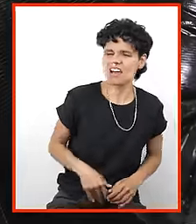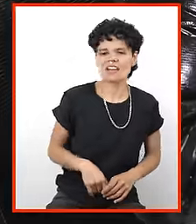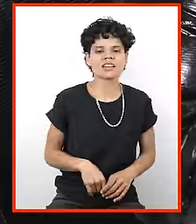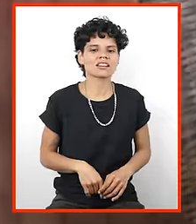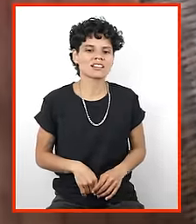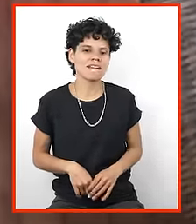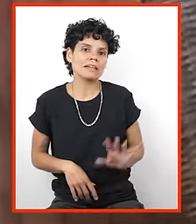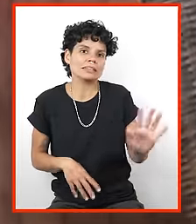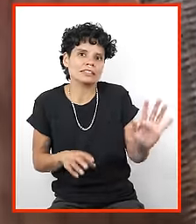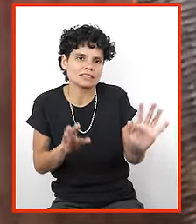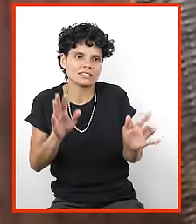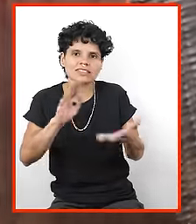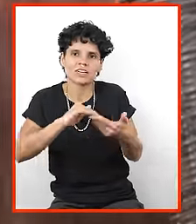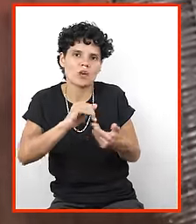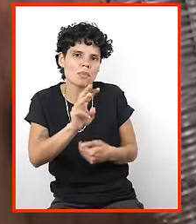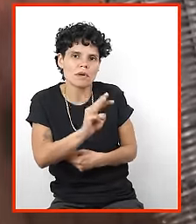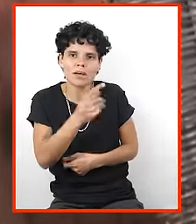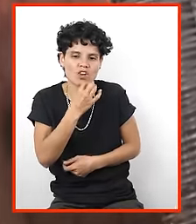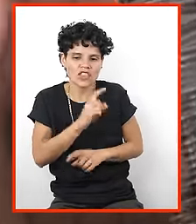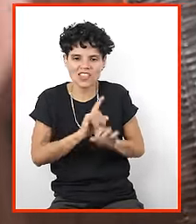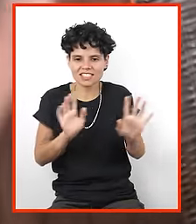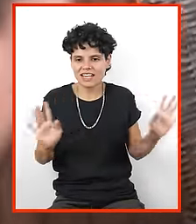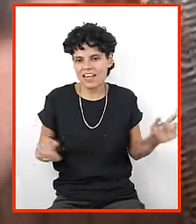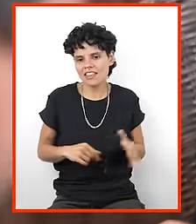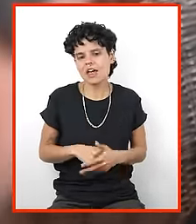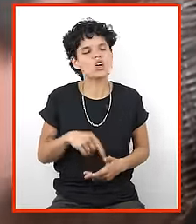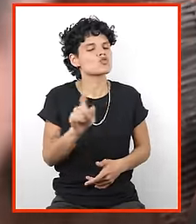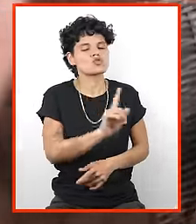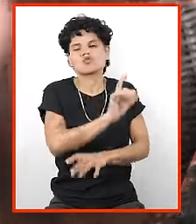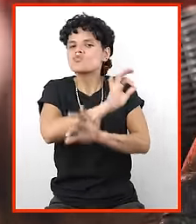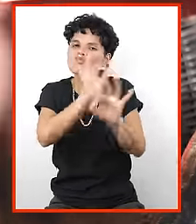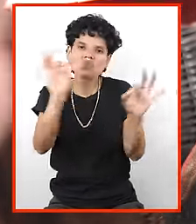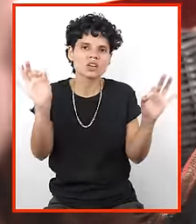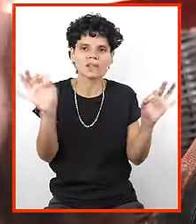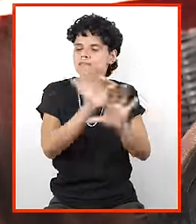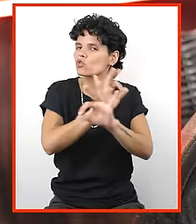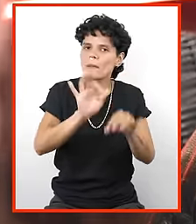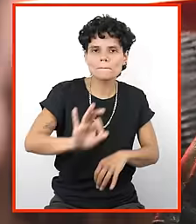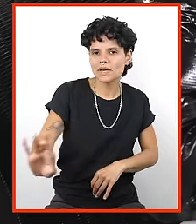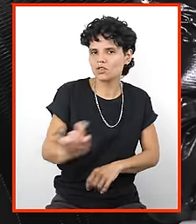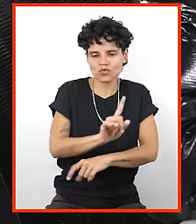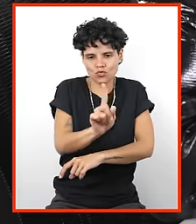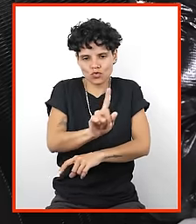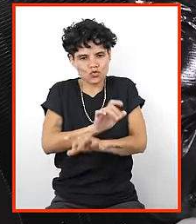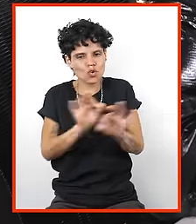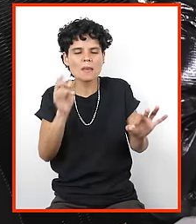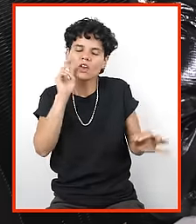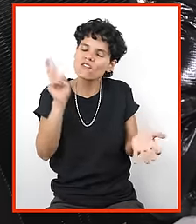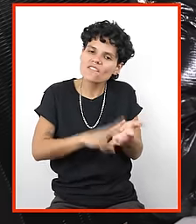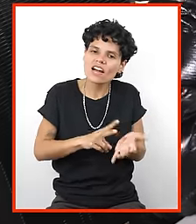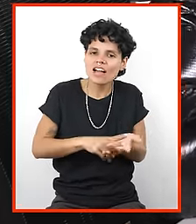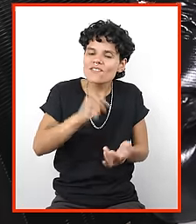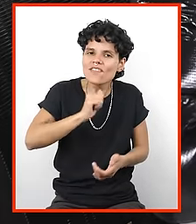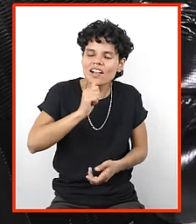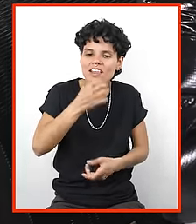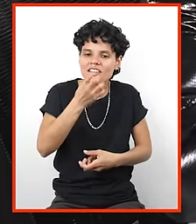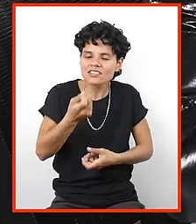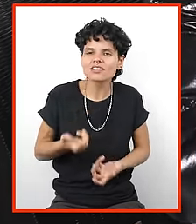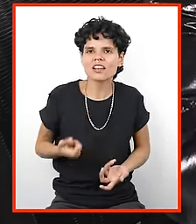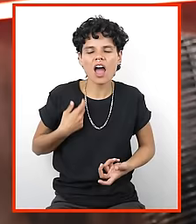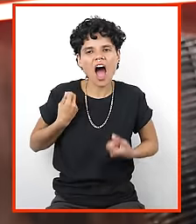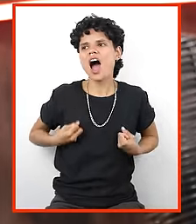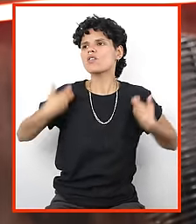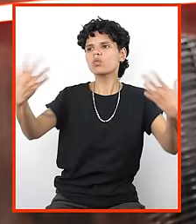mamá, perdona, esto borrelo. No dije nada, mi mamá nunca se tira peo. La cosa es que hay que normalizar, porque es mejor afuera que